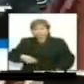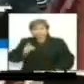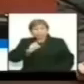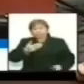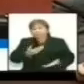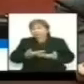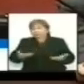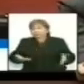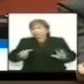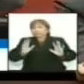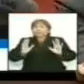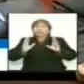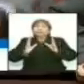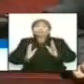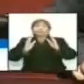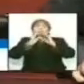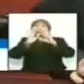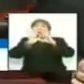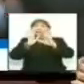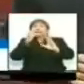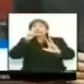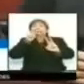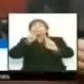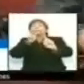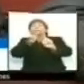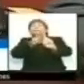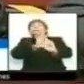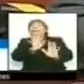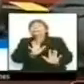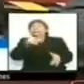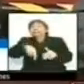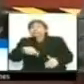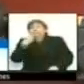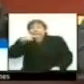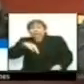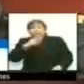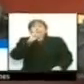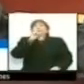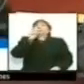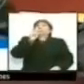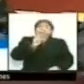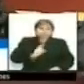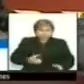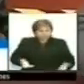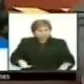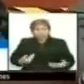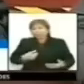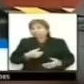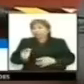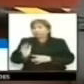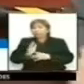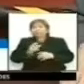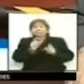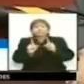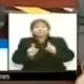ministros están para ir a una torre de marfil y a mirar a todo el mundo desde arriba, y los de abajo no pueden ni siquiera preguntarles, y nosotros que somos representantes del pueblo